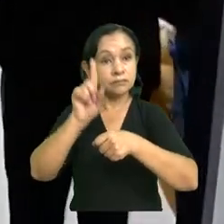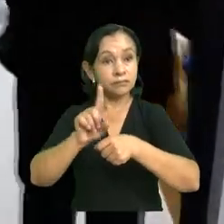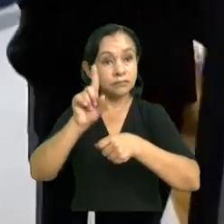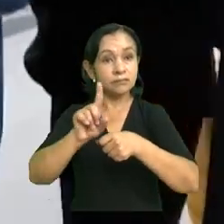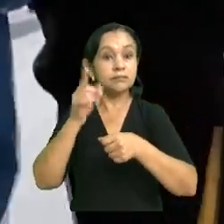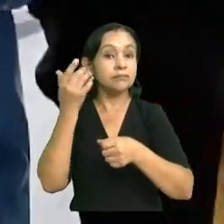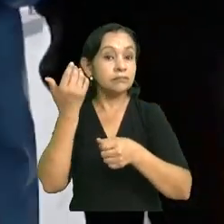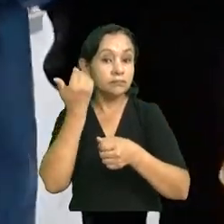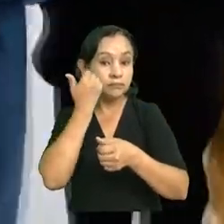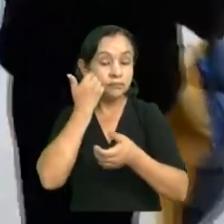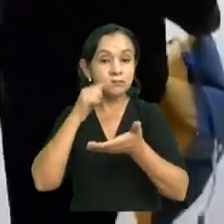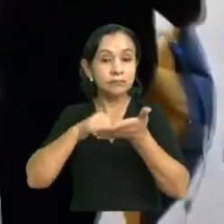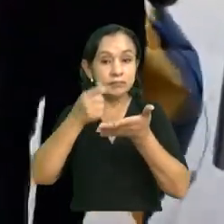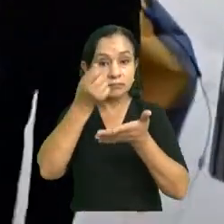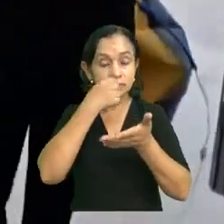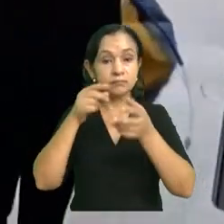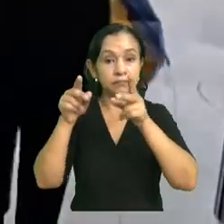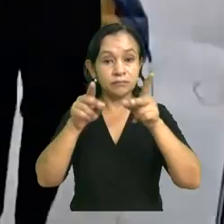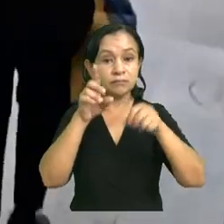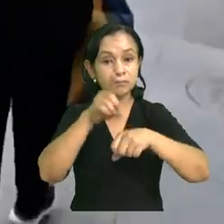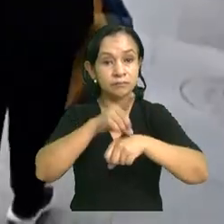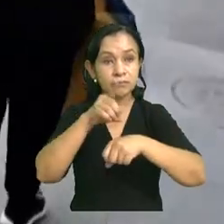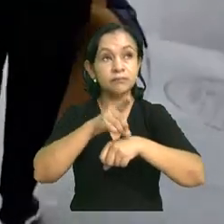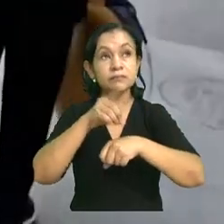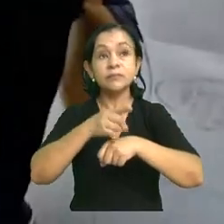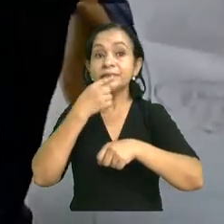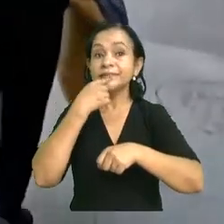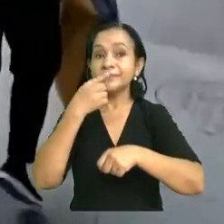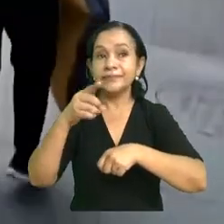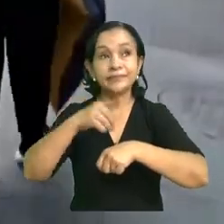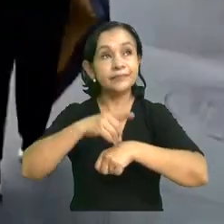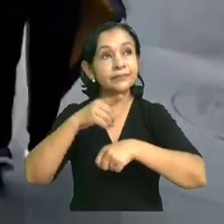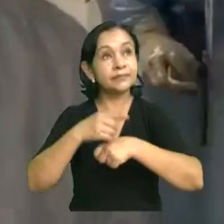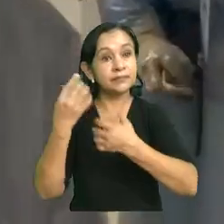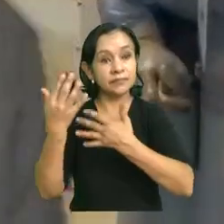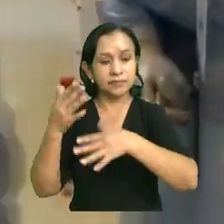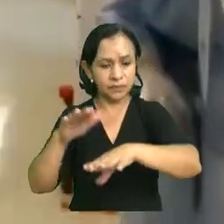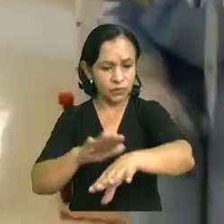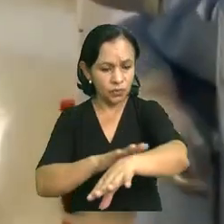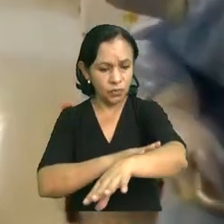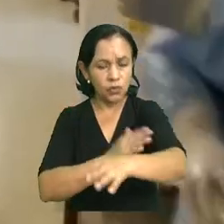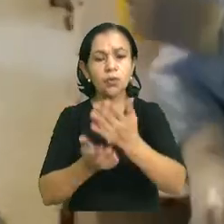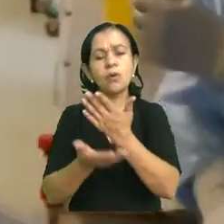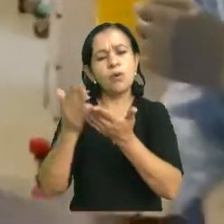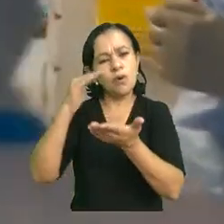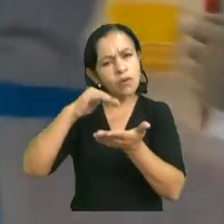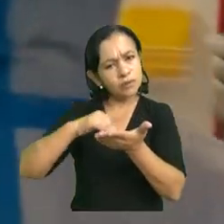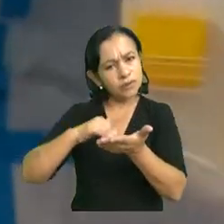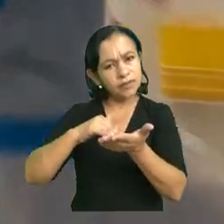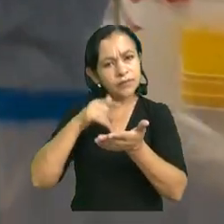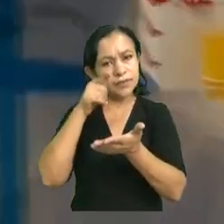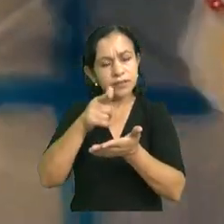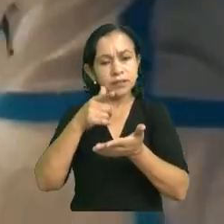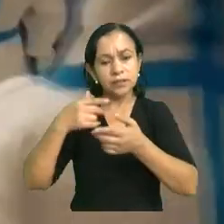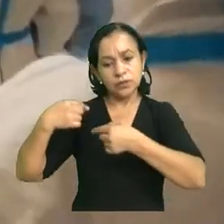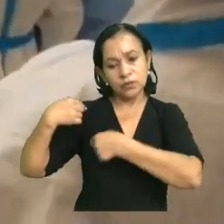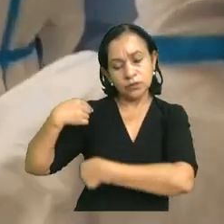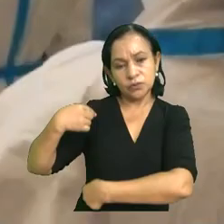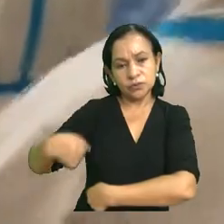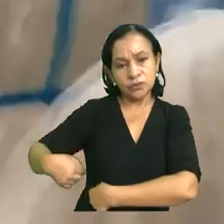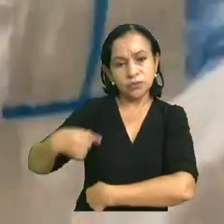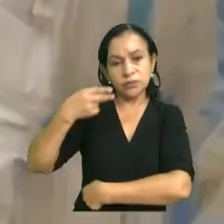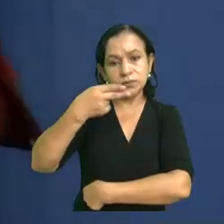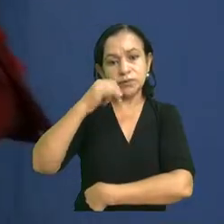del tratamiento. El médico comentó que se espera que el color vuelva a la normalidad una vez sus hígados afectados por el